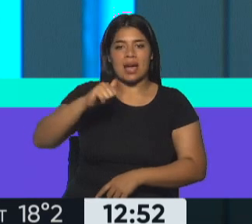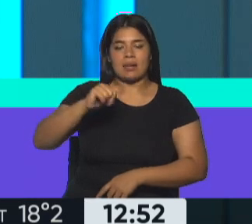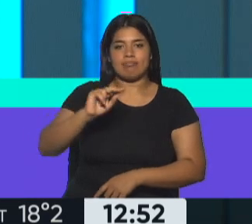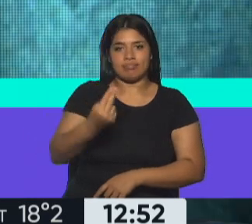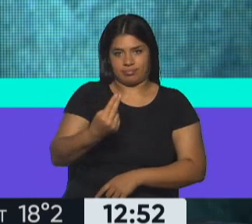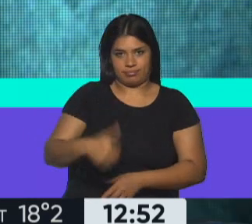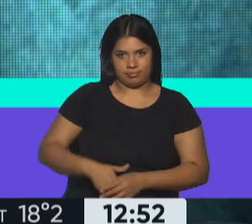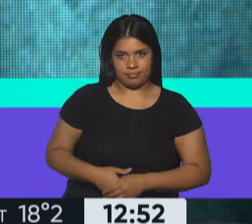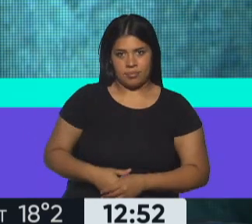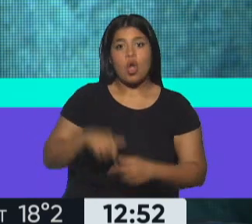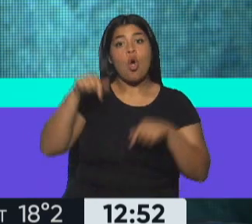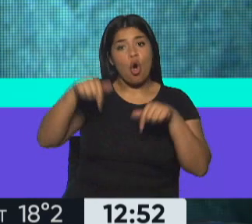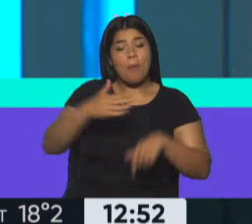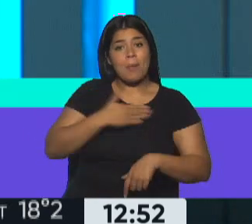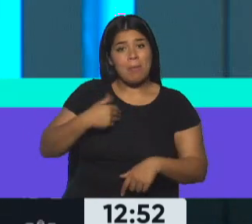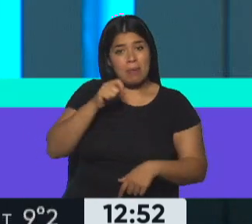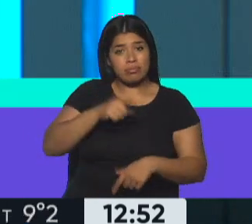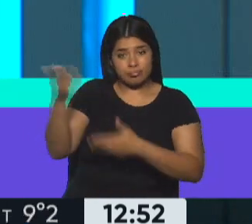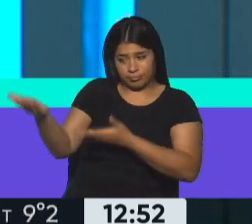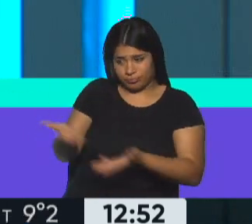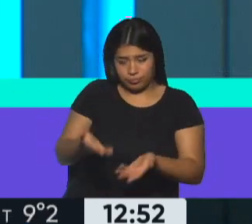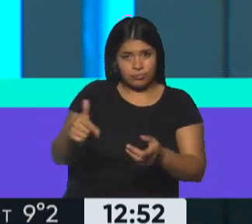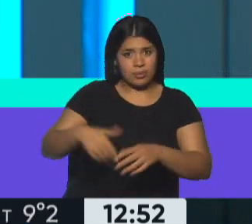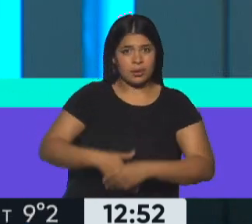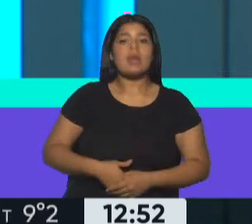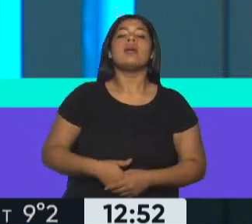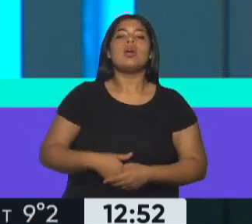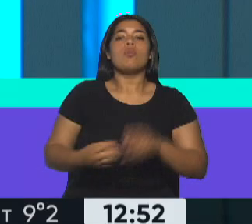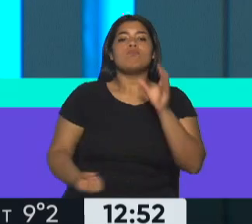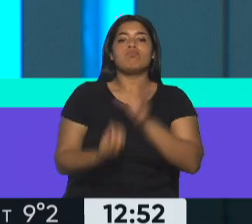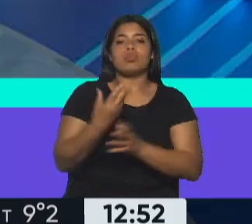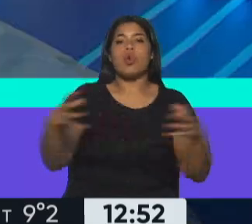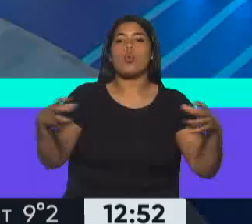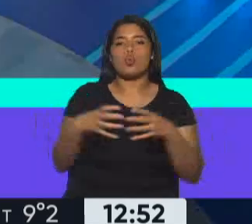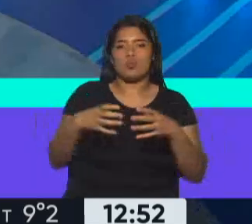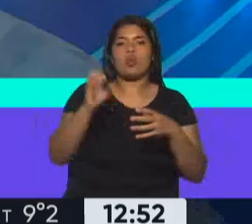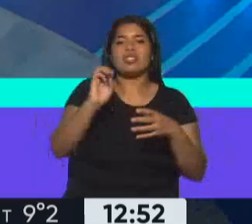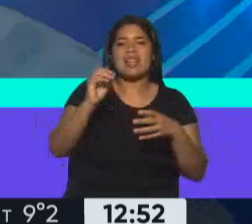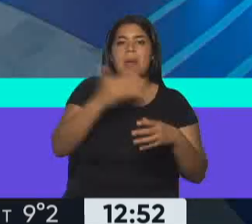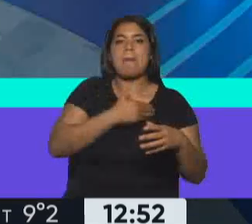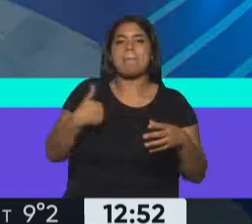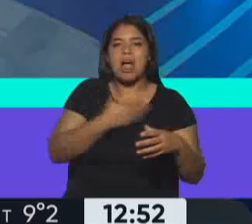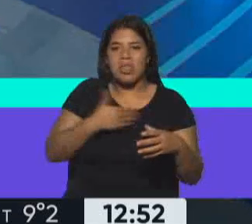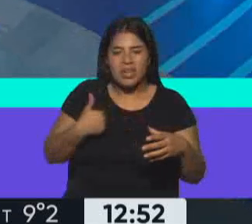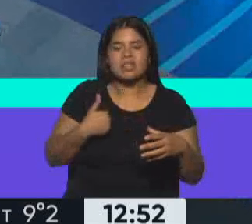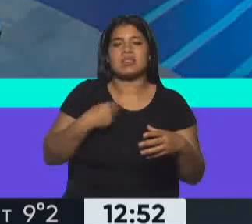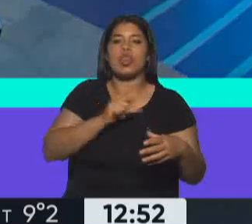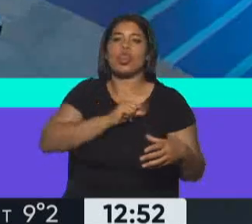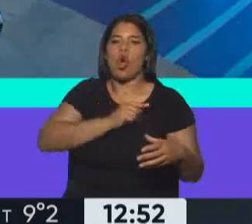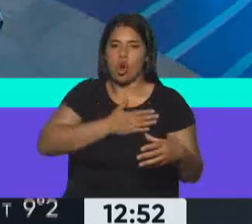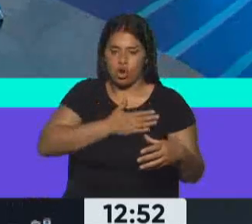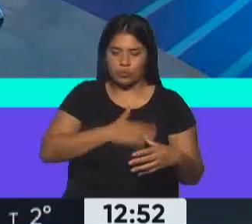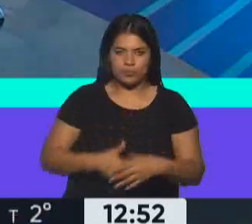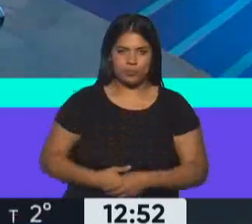quien está hoy con nosotros una de las cofundadoras de madres del dolor gracias por estar con nosotros sirvió muchas gracias gracias por recordar y portan armas